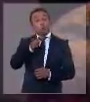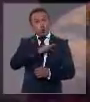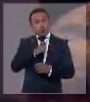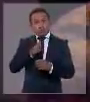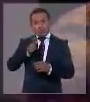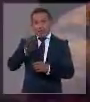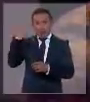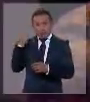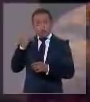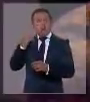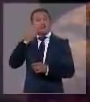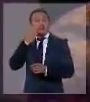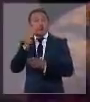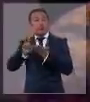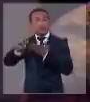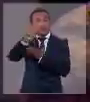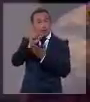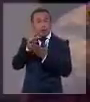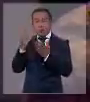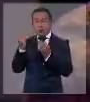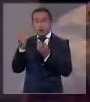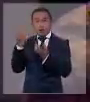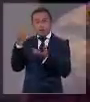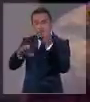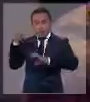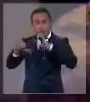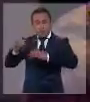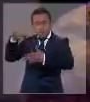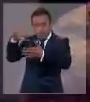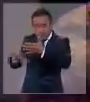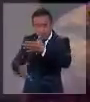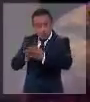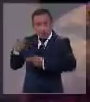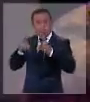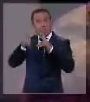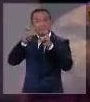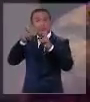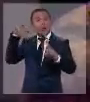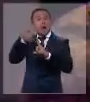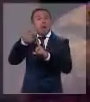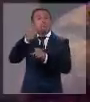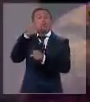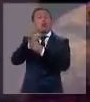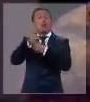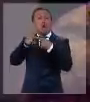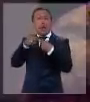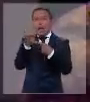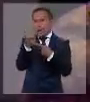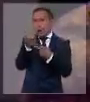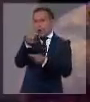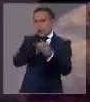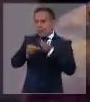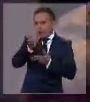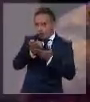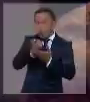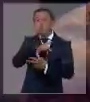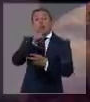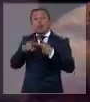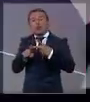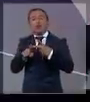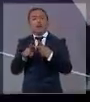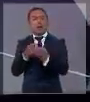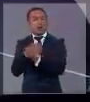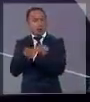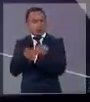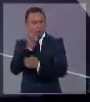recibió muchísimas preguntas por parte de redes sociales, el segundo fue el de educación precisamente, y lo que más se preguntaba tenía que ver